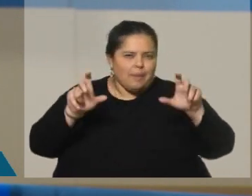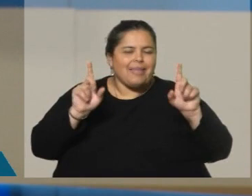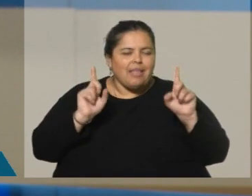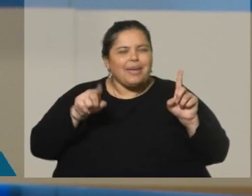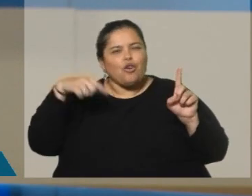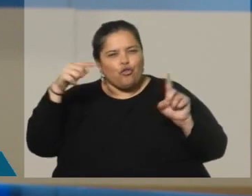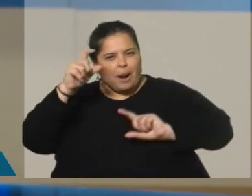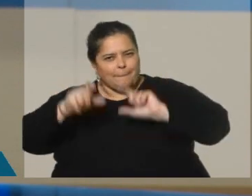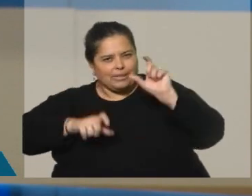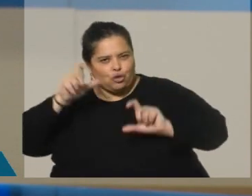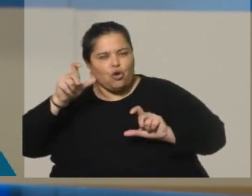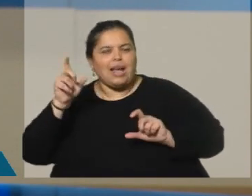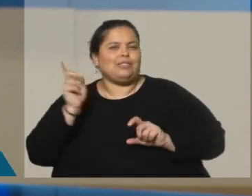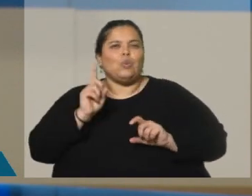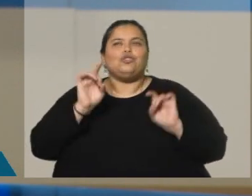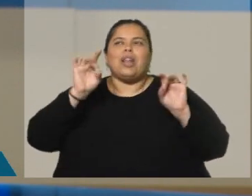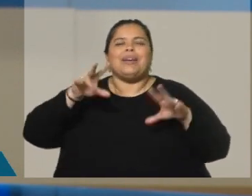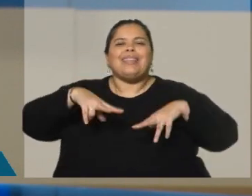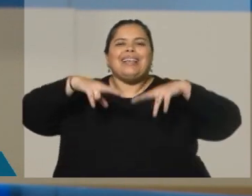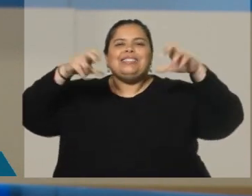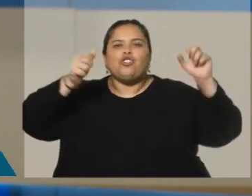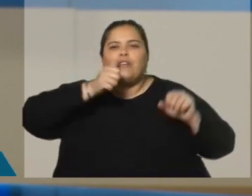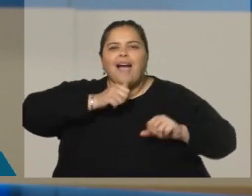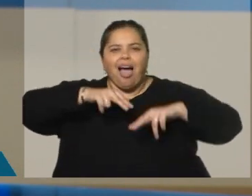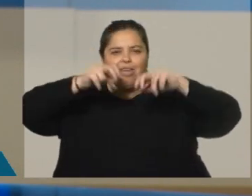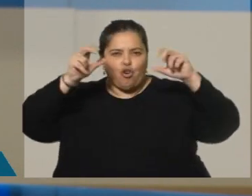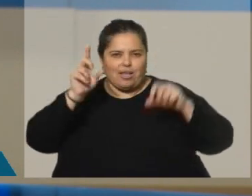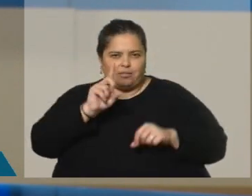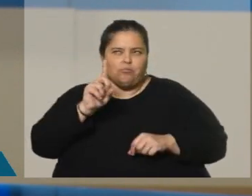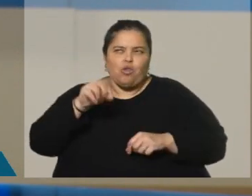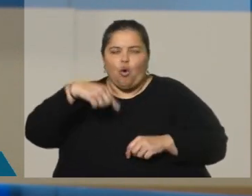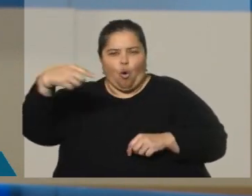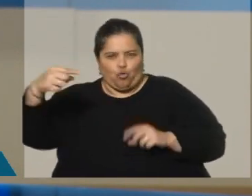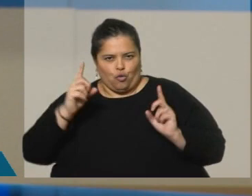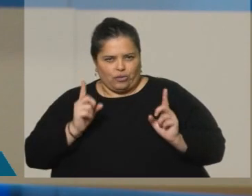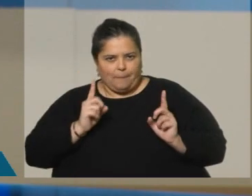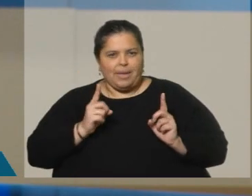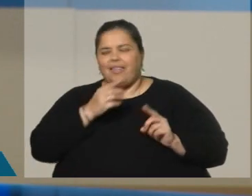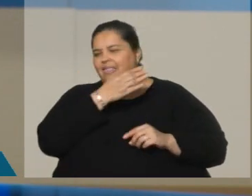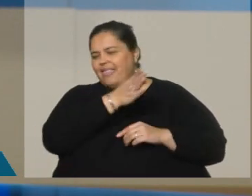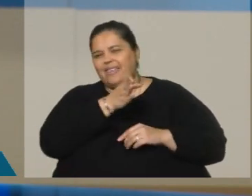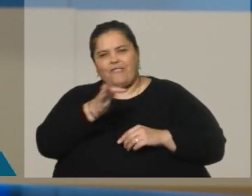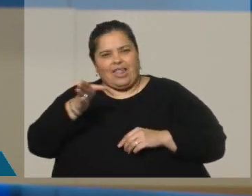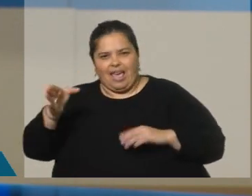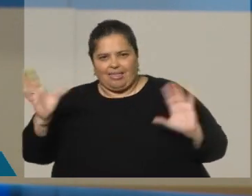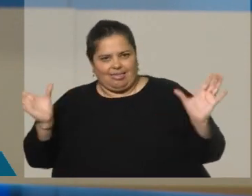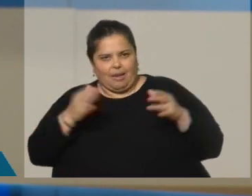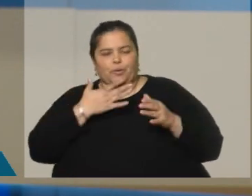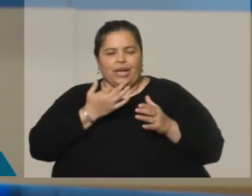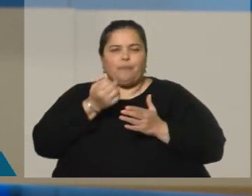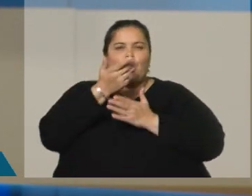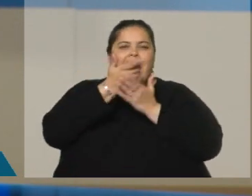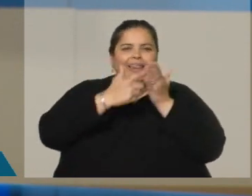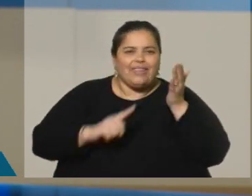es un periodo histórico que atraviesa distintas disciplinas y diferentes abordajes la literatura